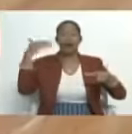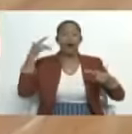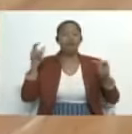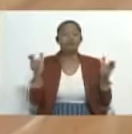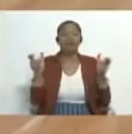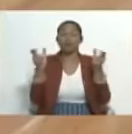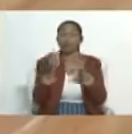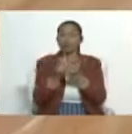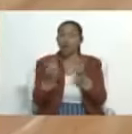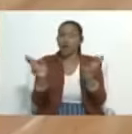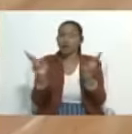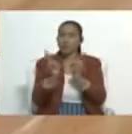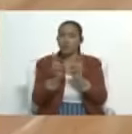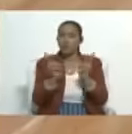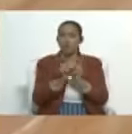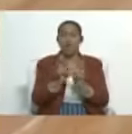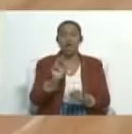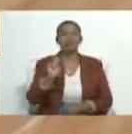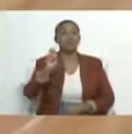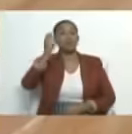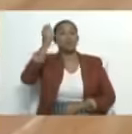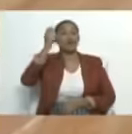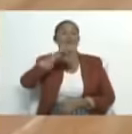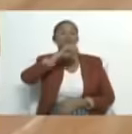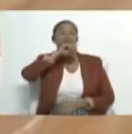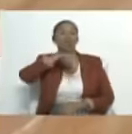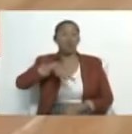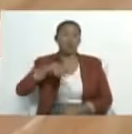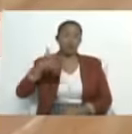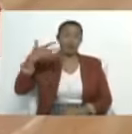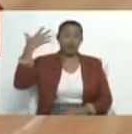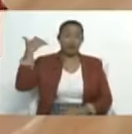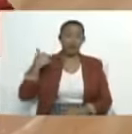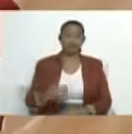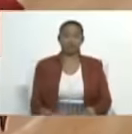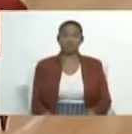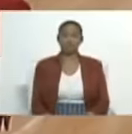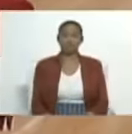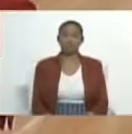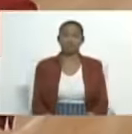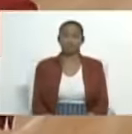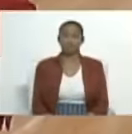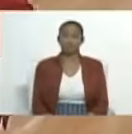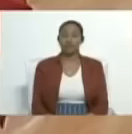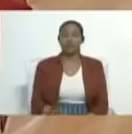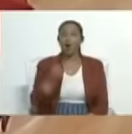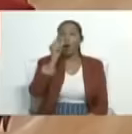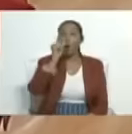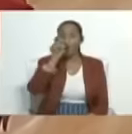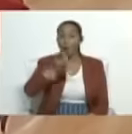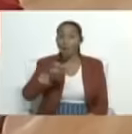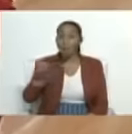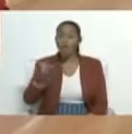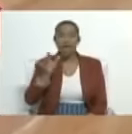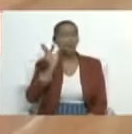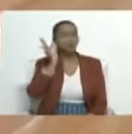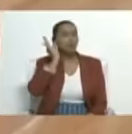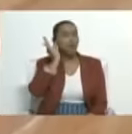nuestros diputados de la época, nuestros hombres y mujeres